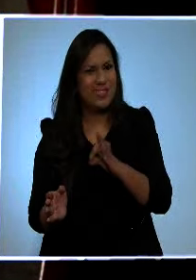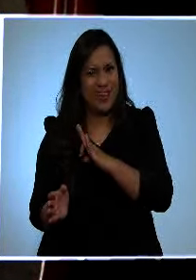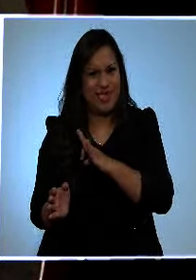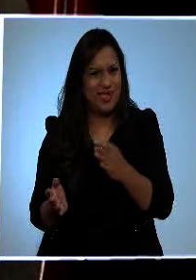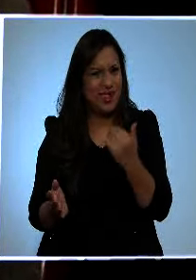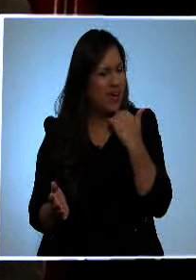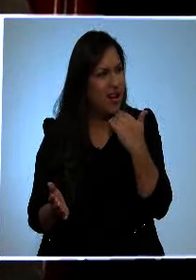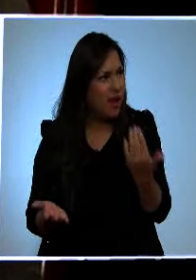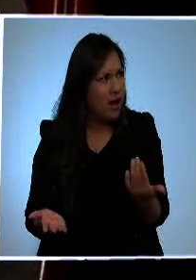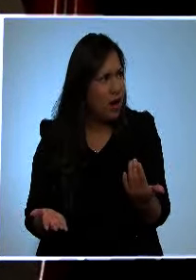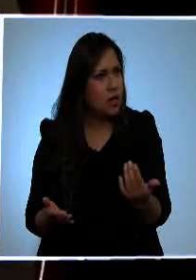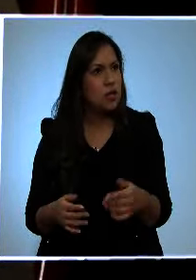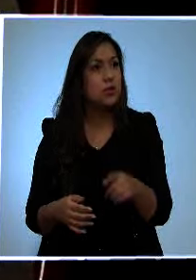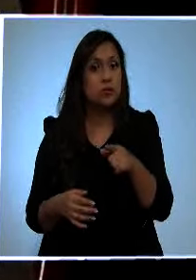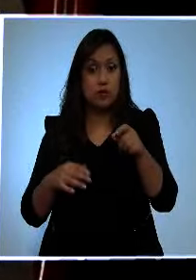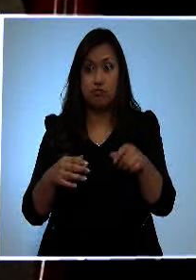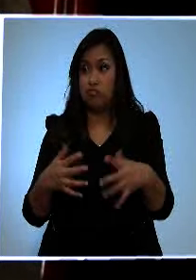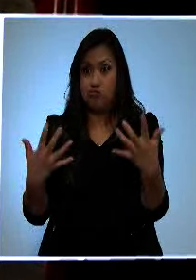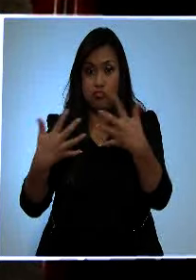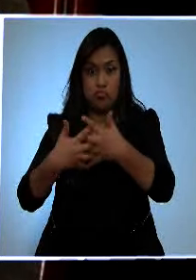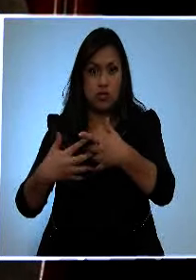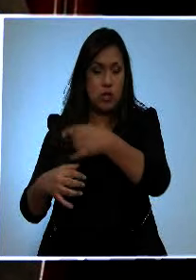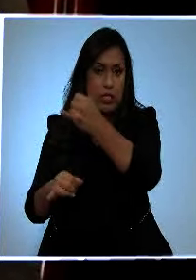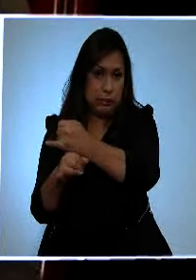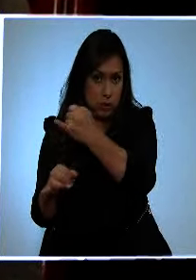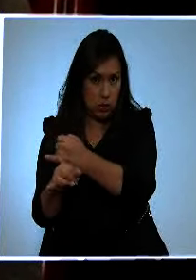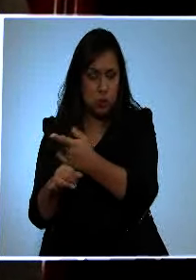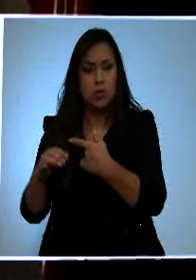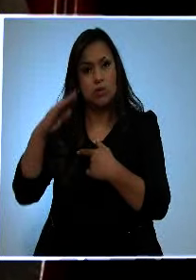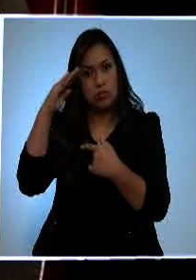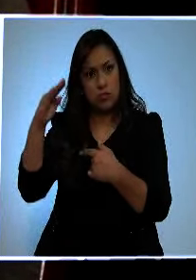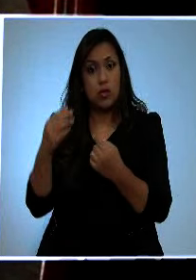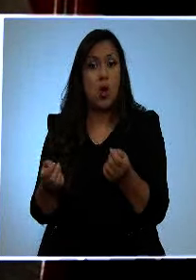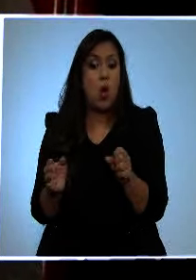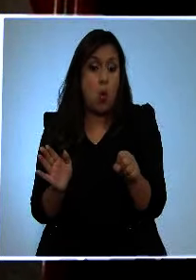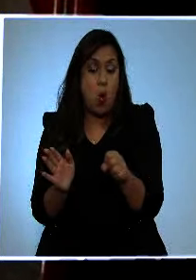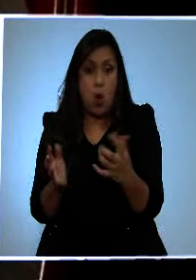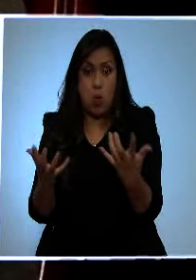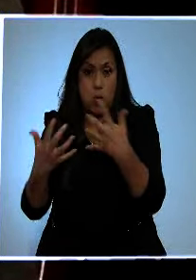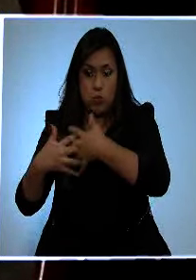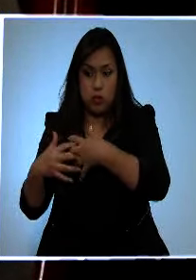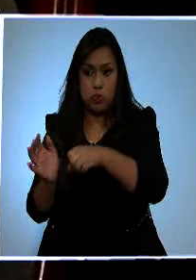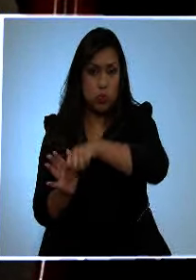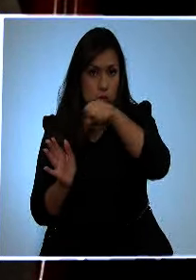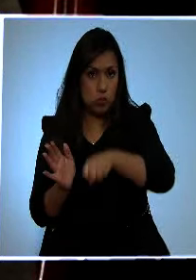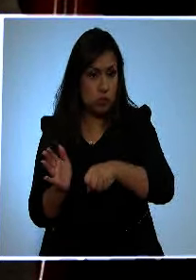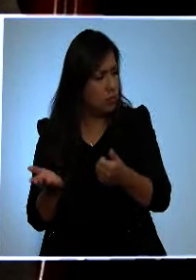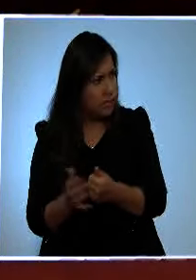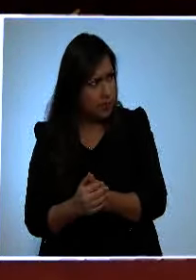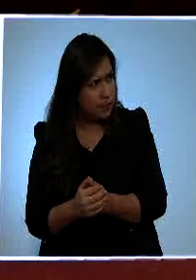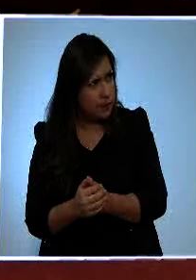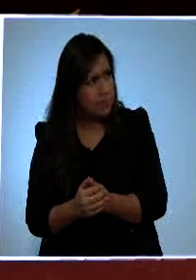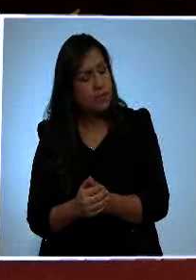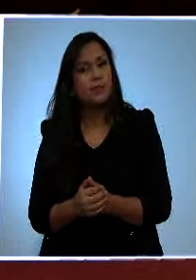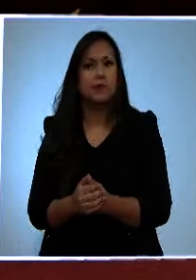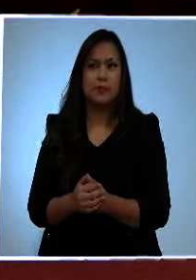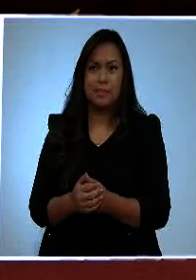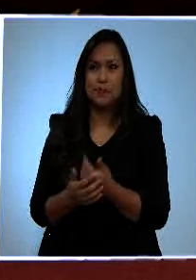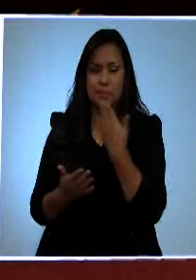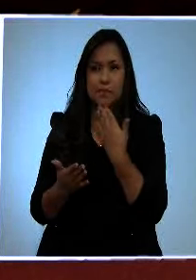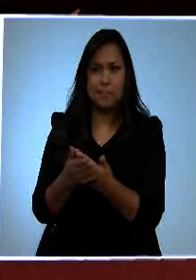manera coordinada con instituciones también combinarlo con la legislación en este caso para llevar justicia excelente pregunta